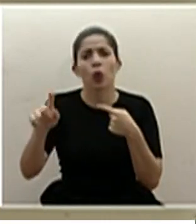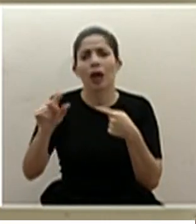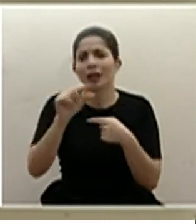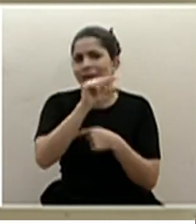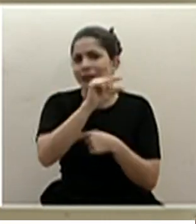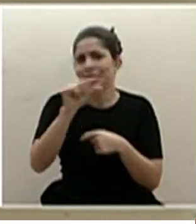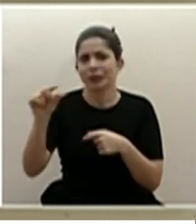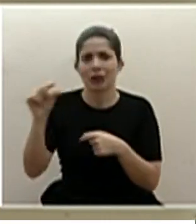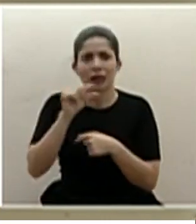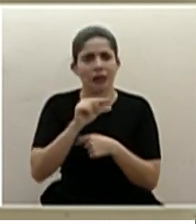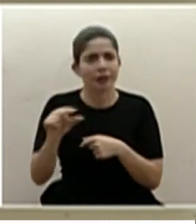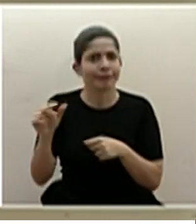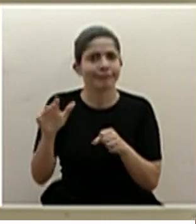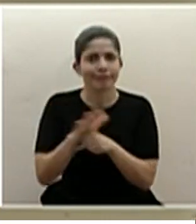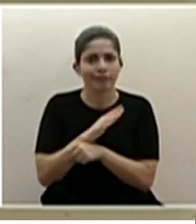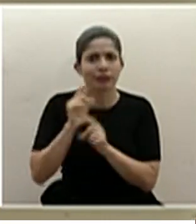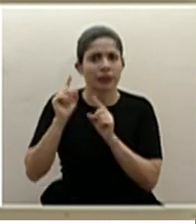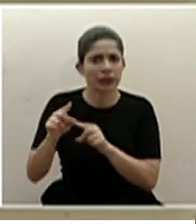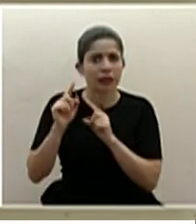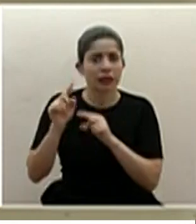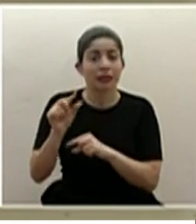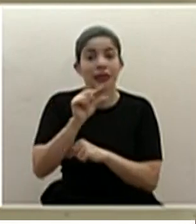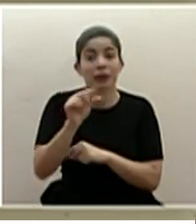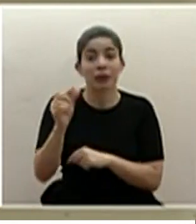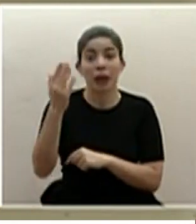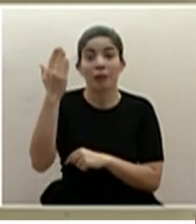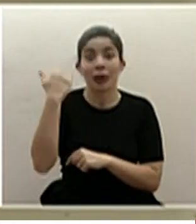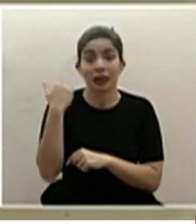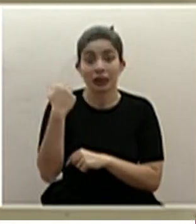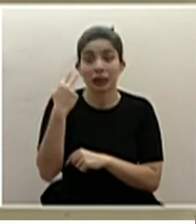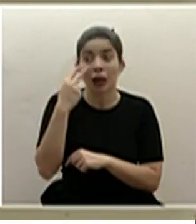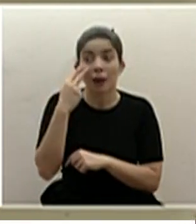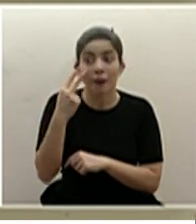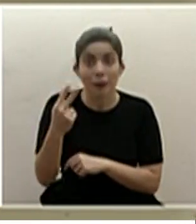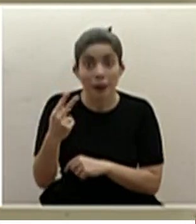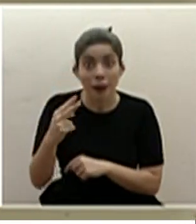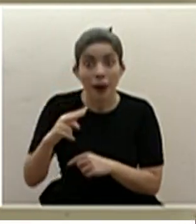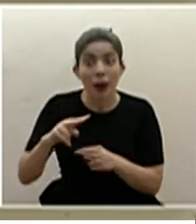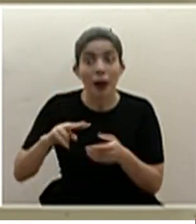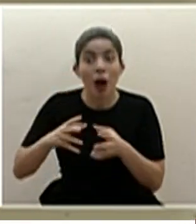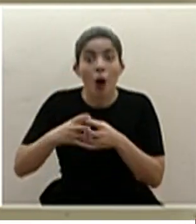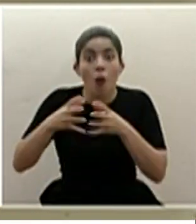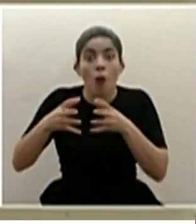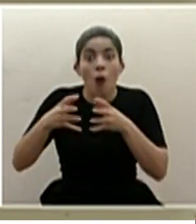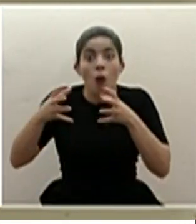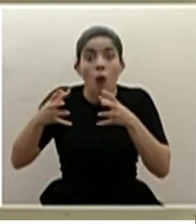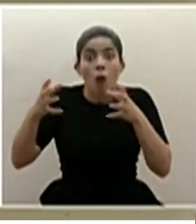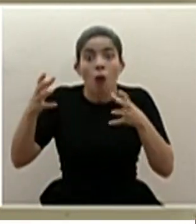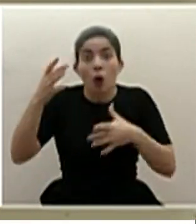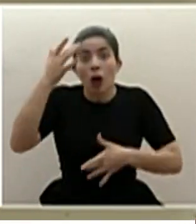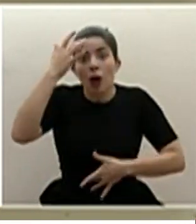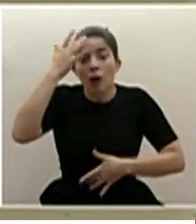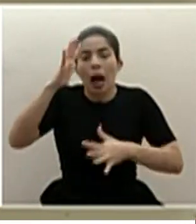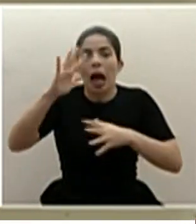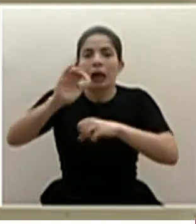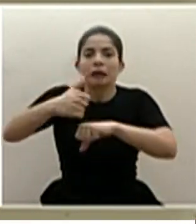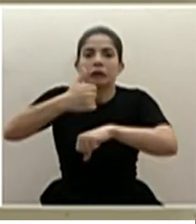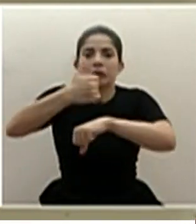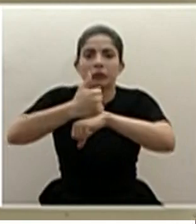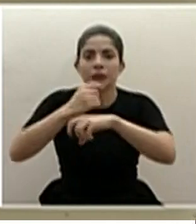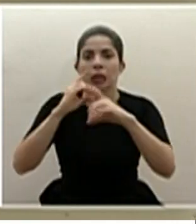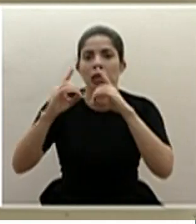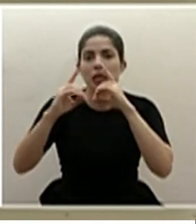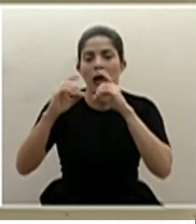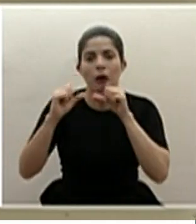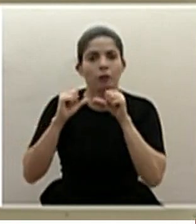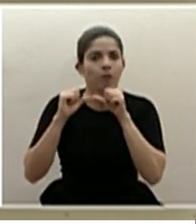las semanas prácticamente, y la semana pasada, al ver que empezaban a subir los casos, establecimos una mesa de diálogo